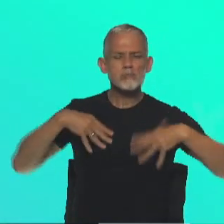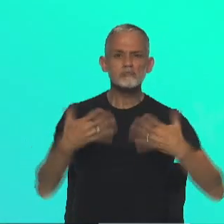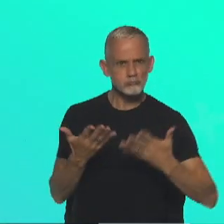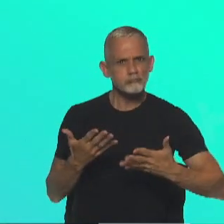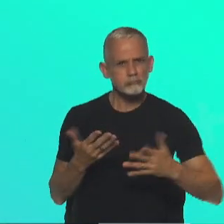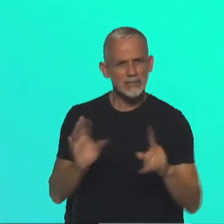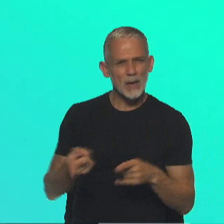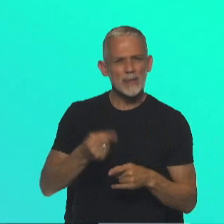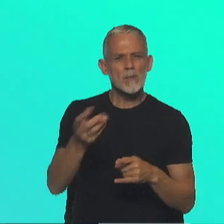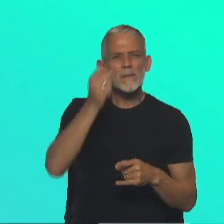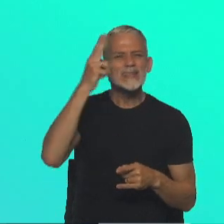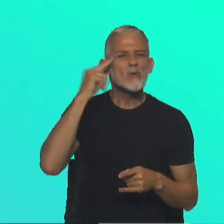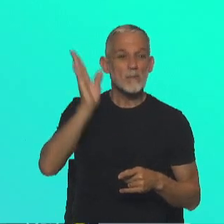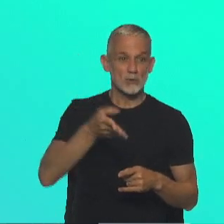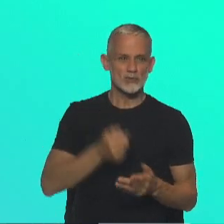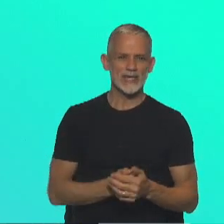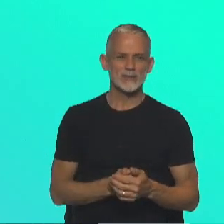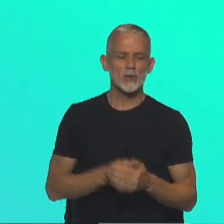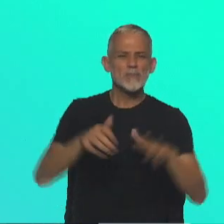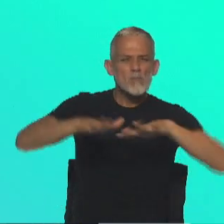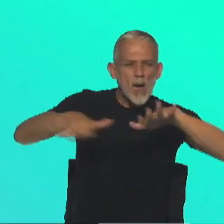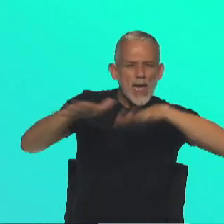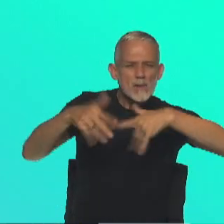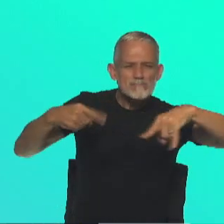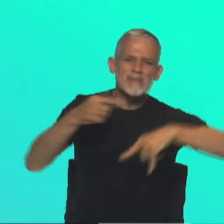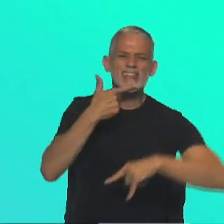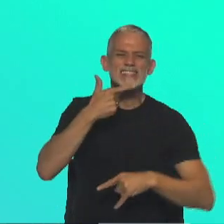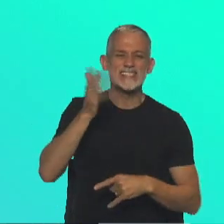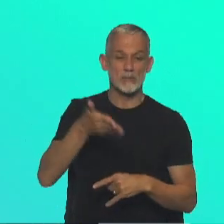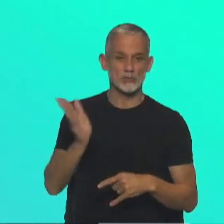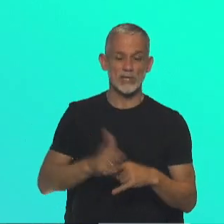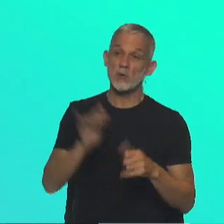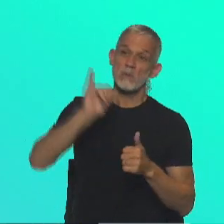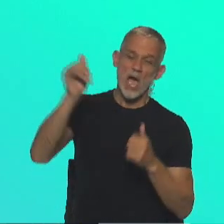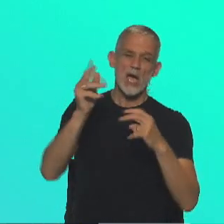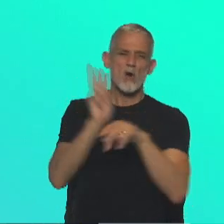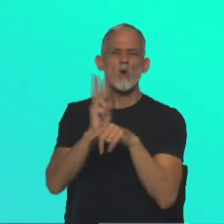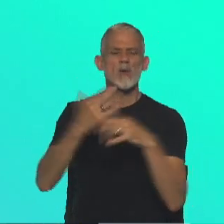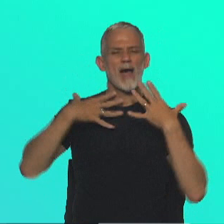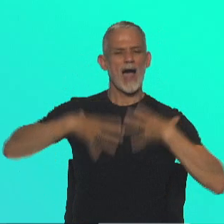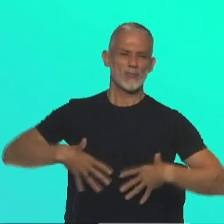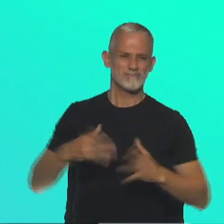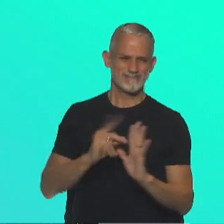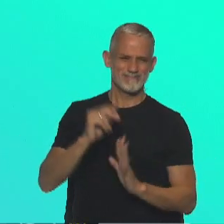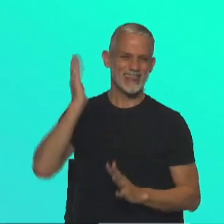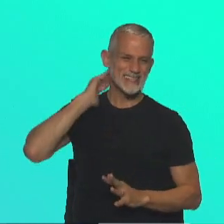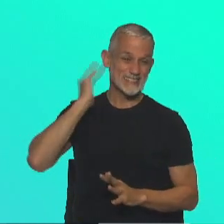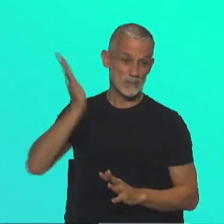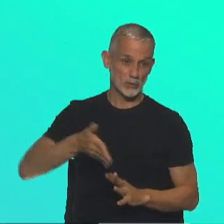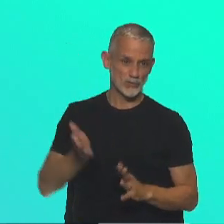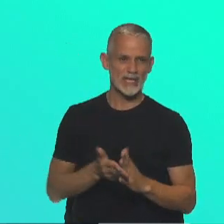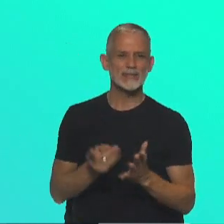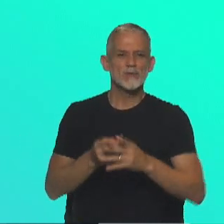29%. Muebles, decoración, 17%. Viajes, belleza, cuidado personal. Alimentos y bebidas, porque también están